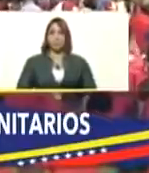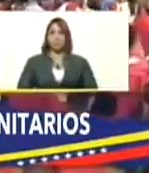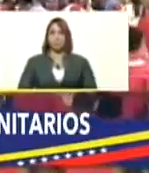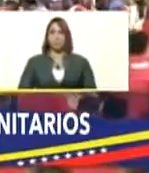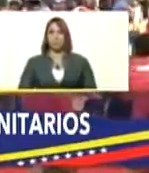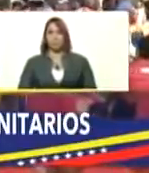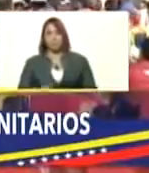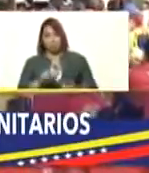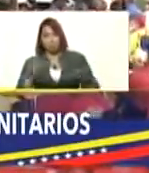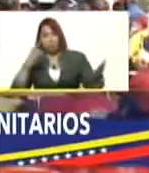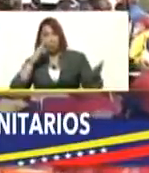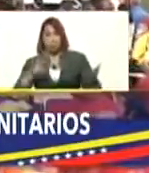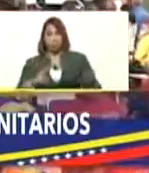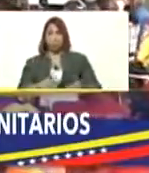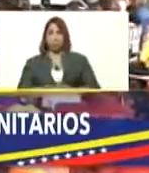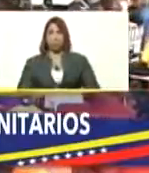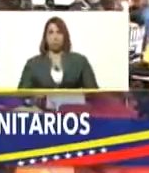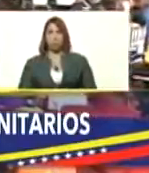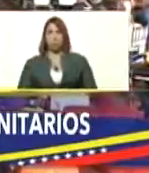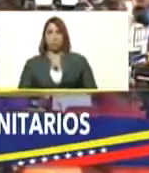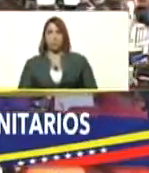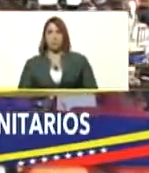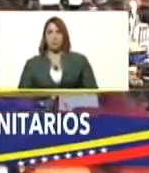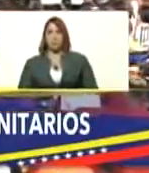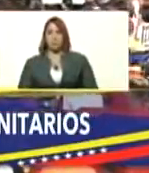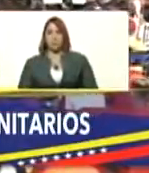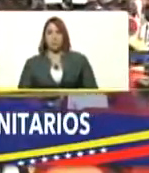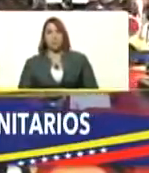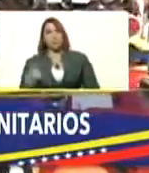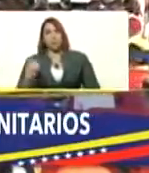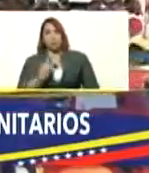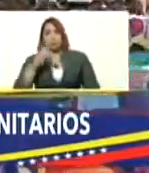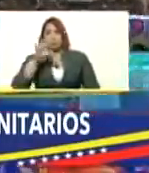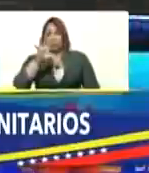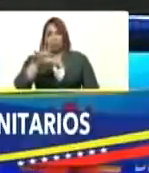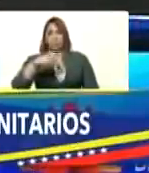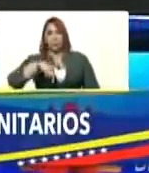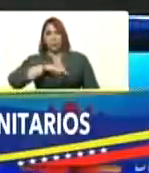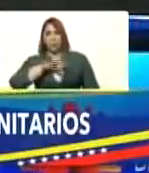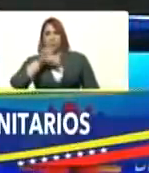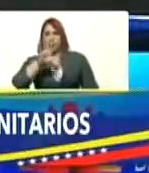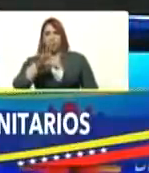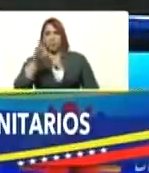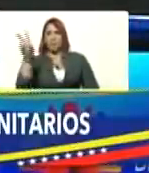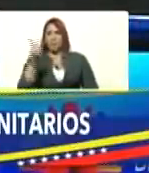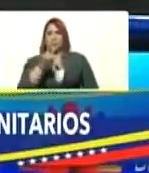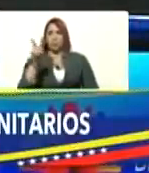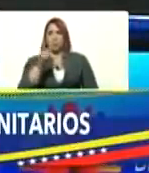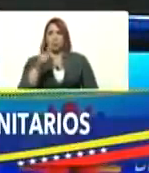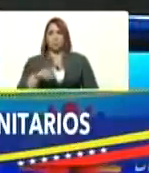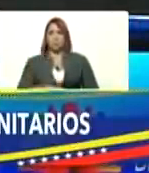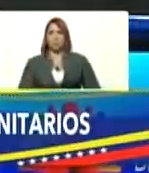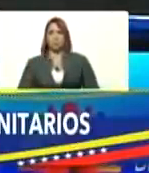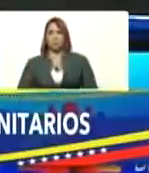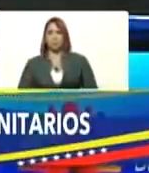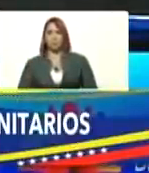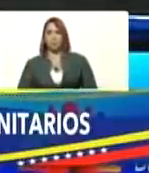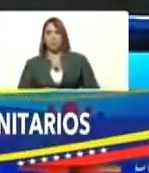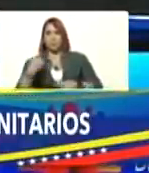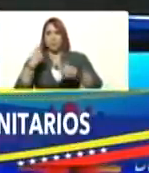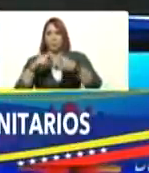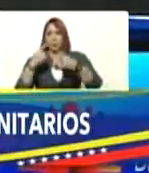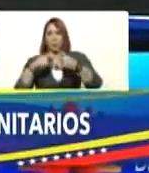Para que ustedes vean, es un solo país, nuestra patria, Venezuela, con